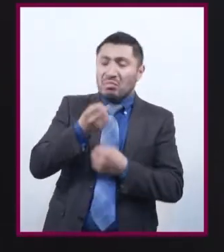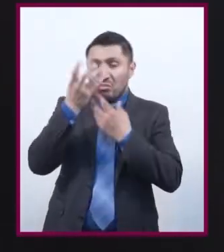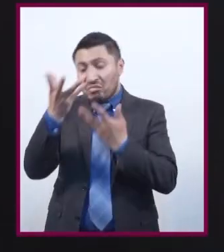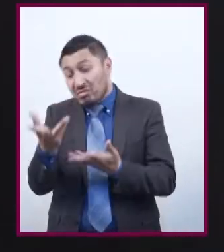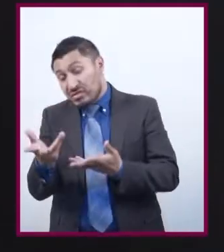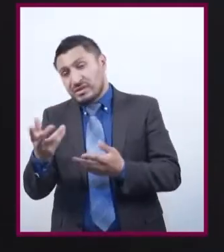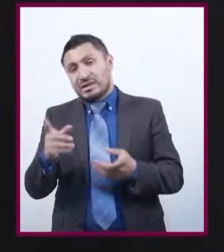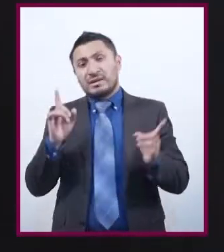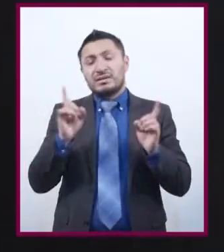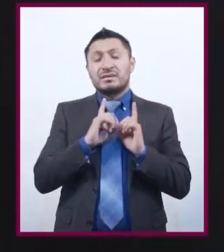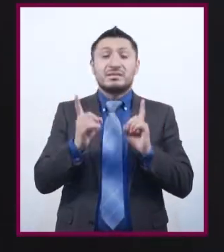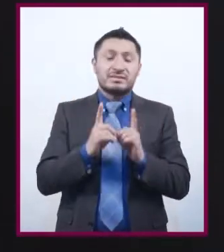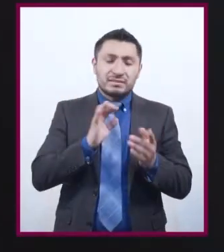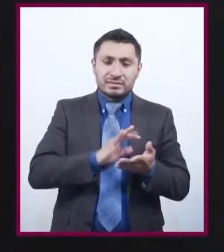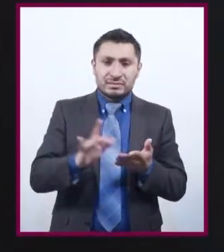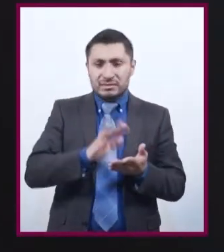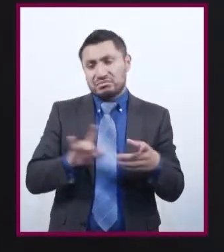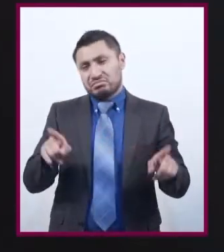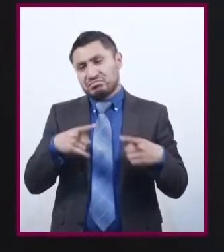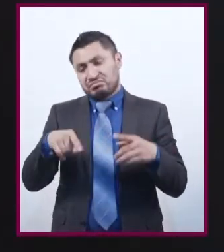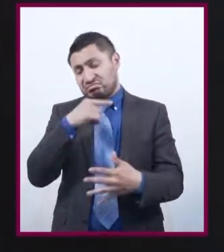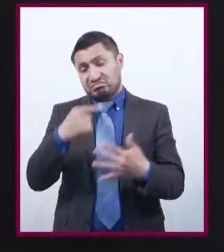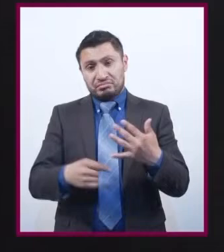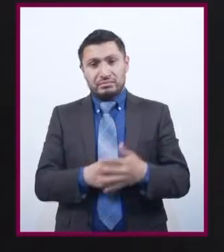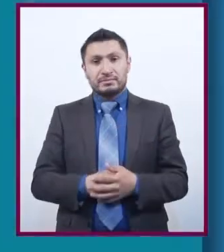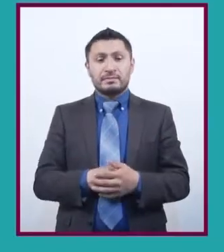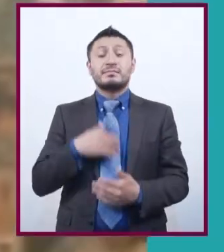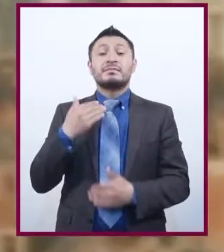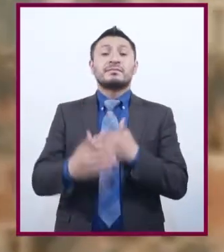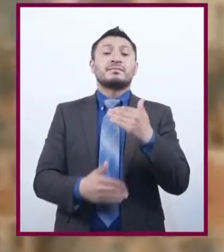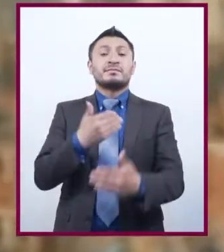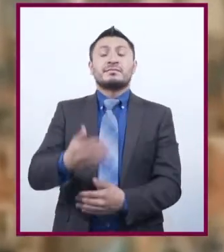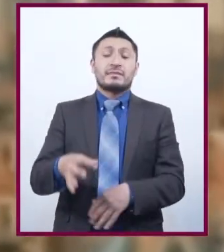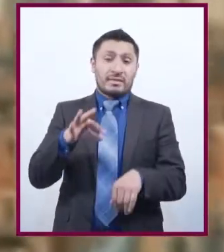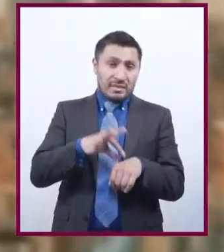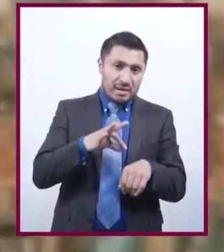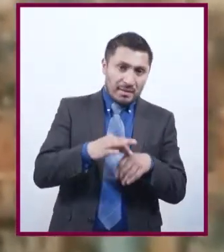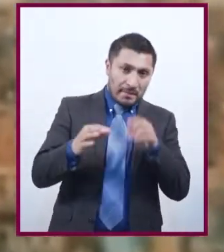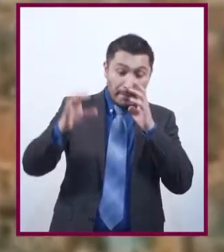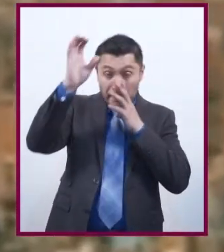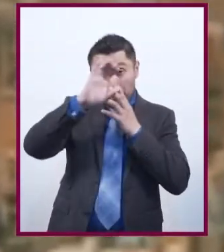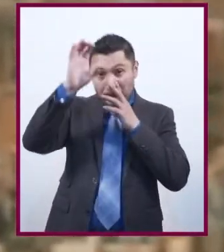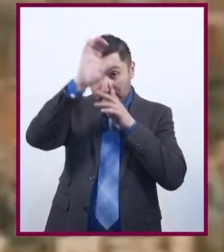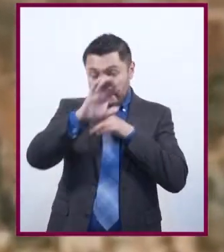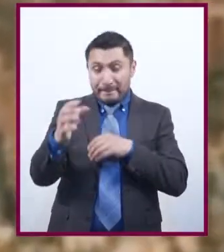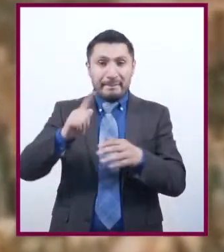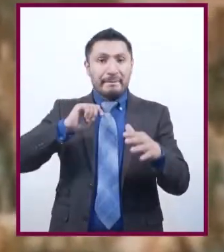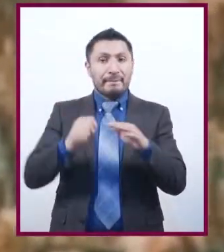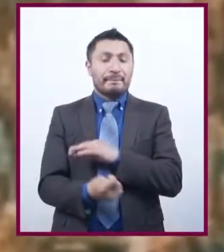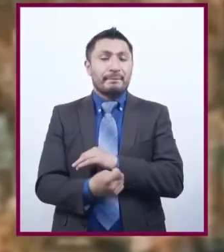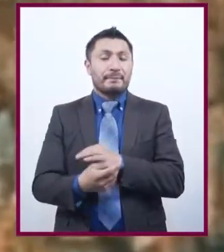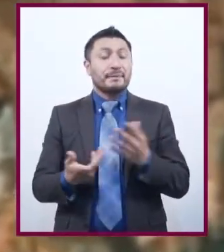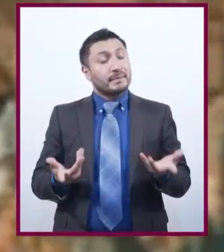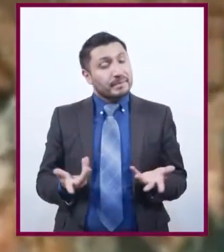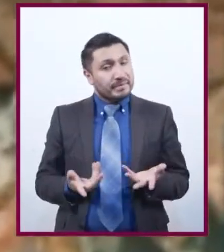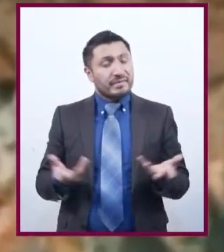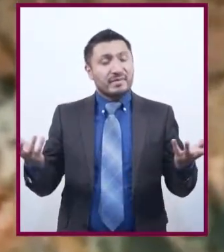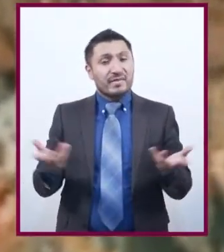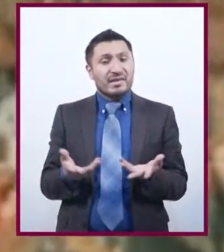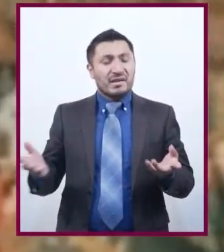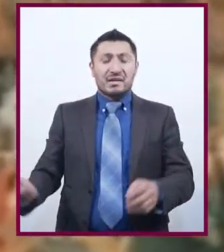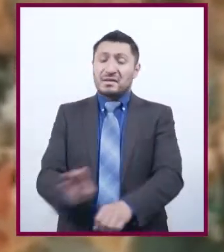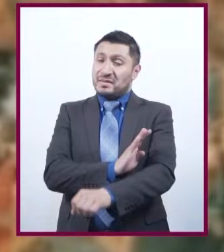concursos recitales y encuentros literarios y los avances en la medicina la ciencia y la